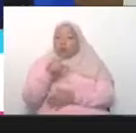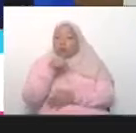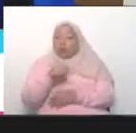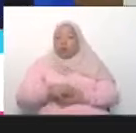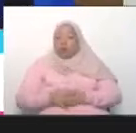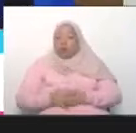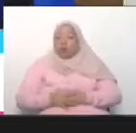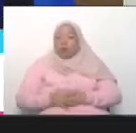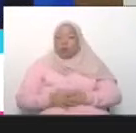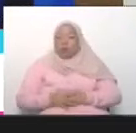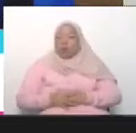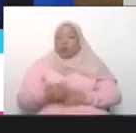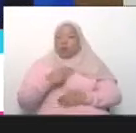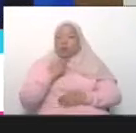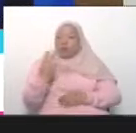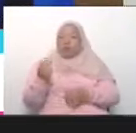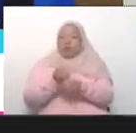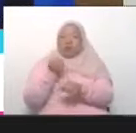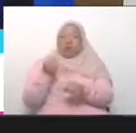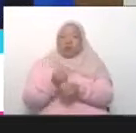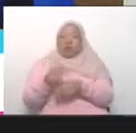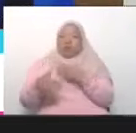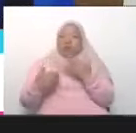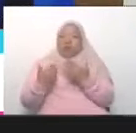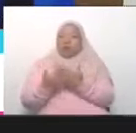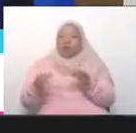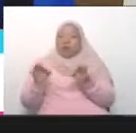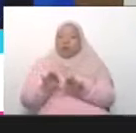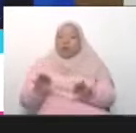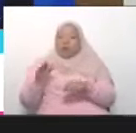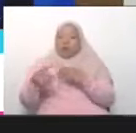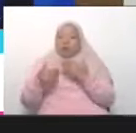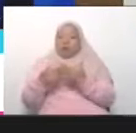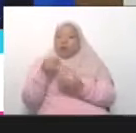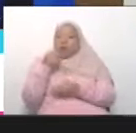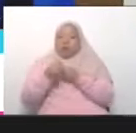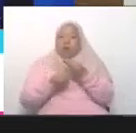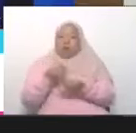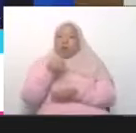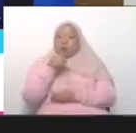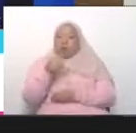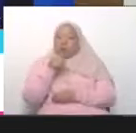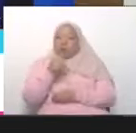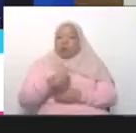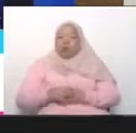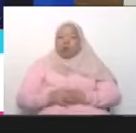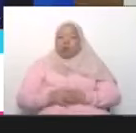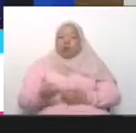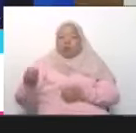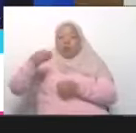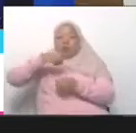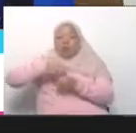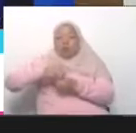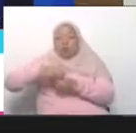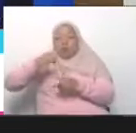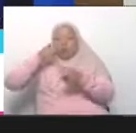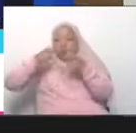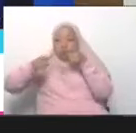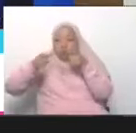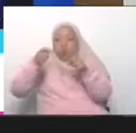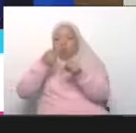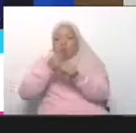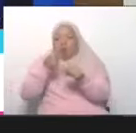la combinación de voces. La gaita tradicional es muy hermosa. Hay una gaita, bueno, que después incorporó todos los